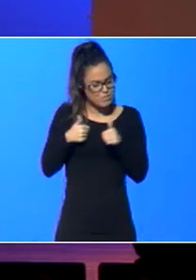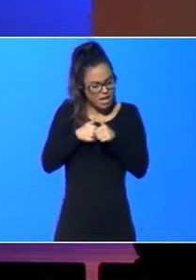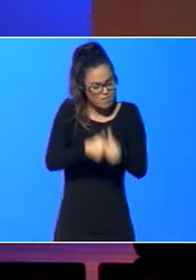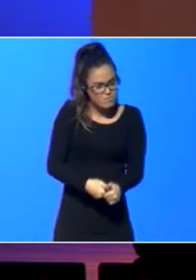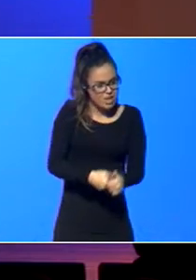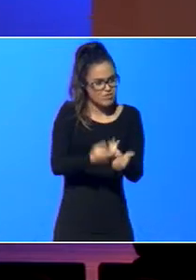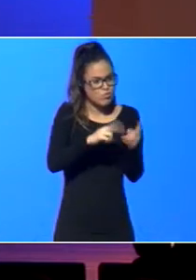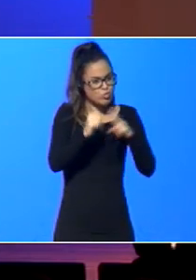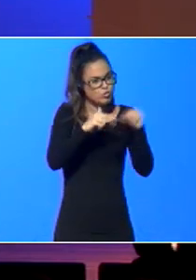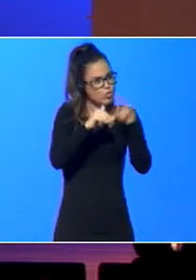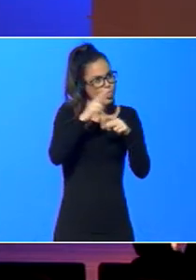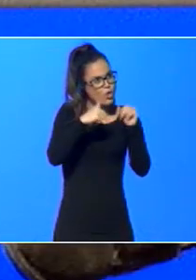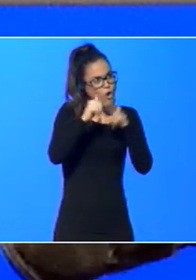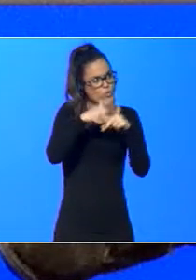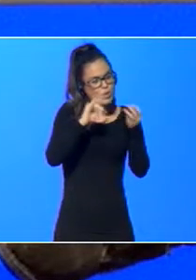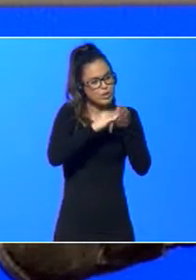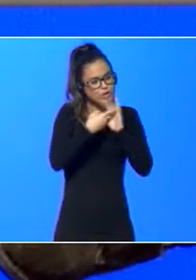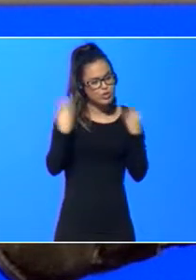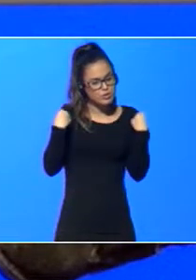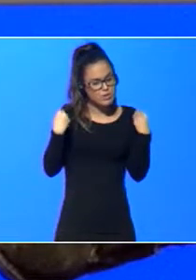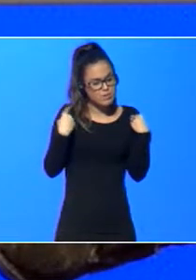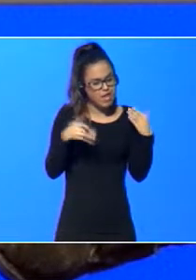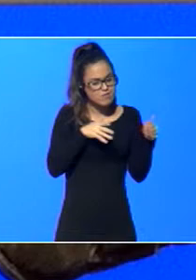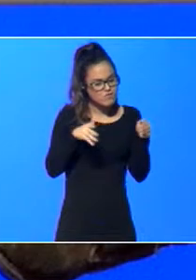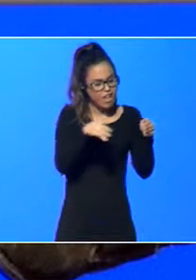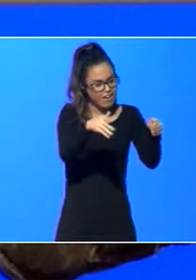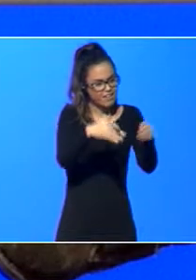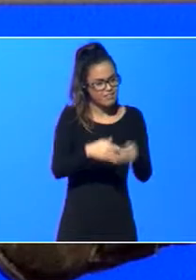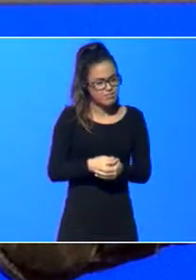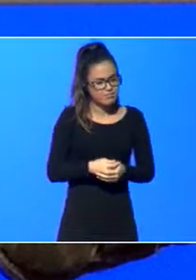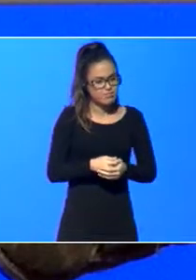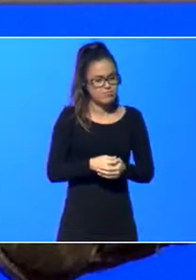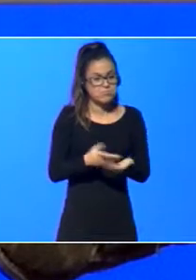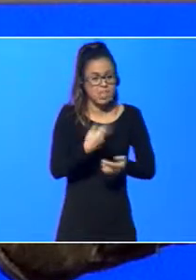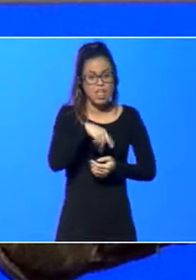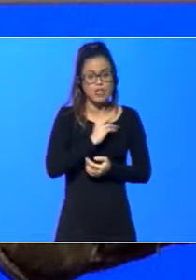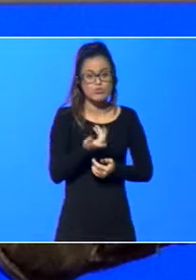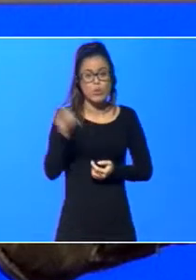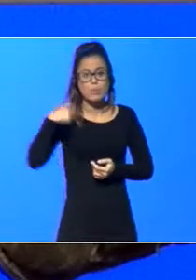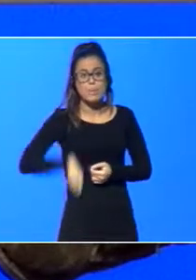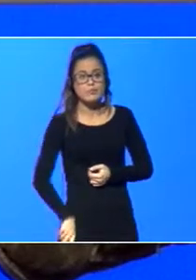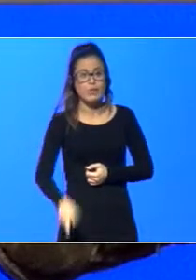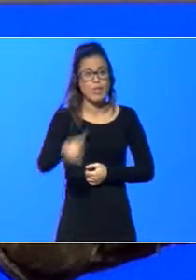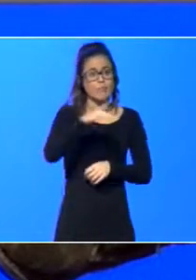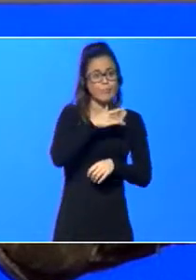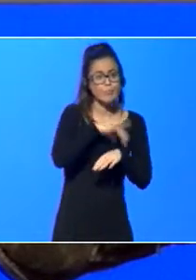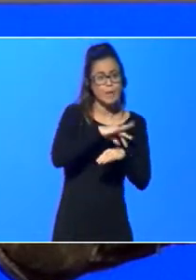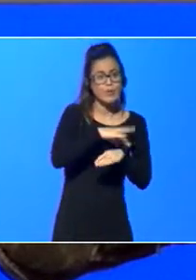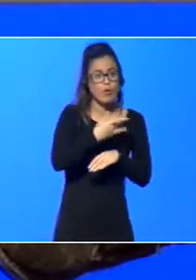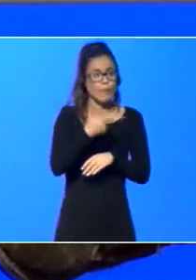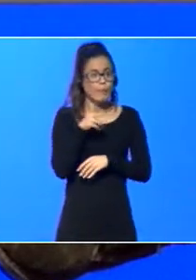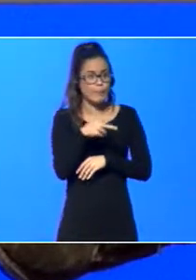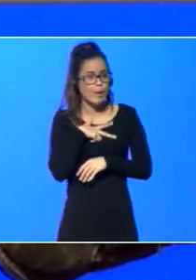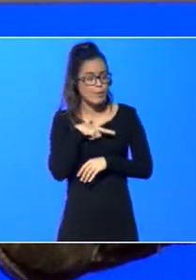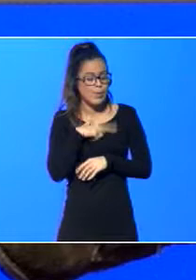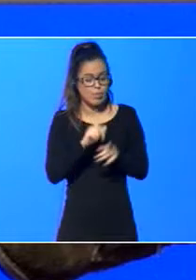vida, y eso es lo que debería de guiar. ¿Sí? No nos vale para nada un profesional, un abogado, un médico, si luego es una persona con la que no se puede